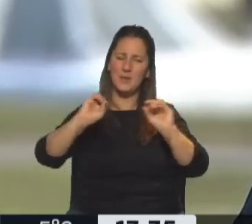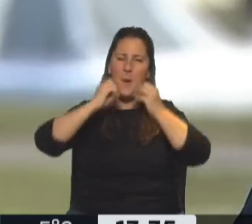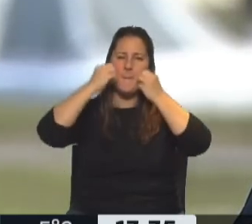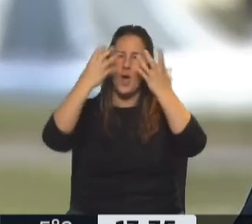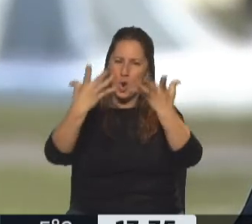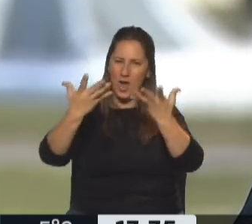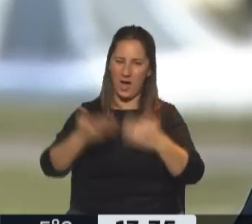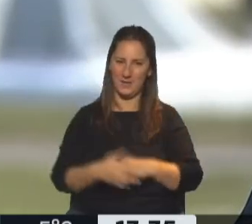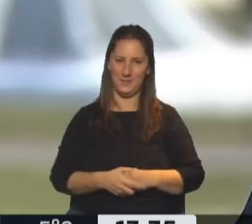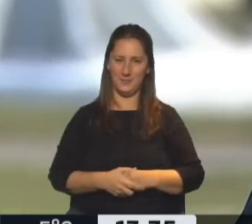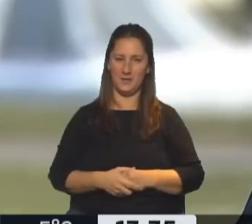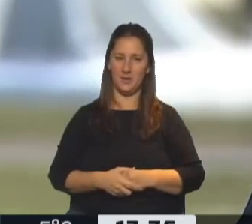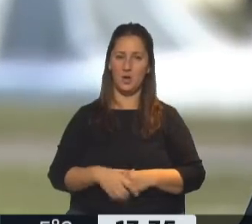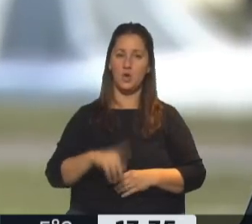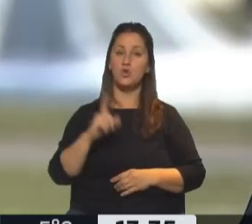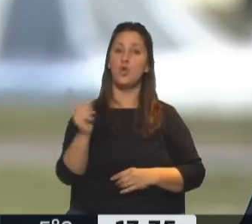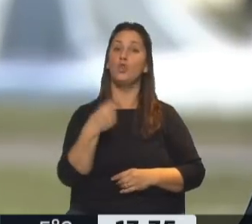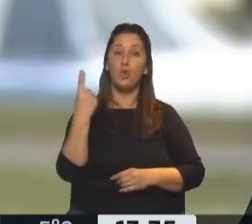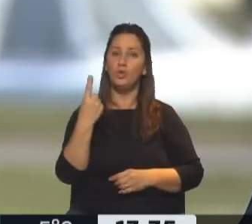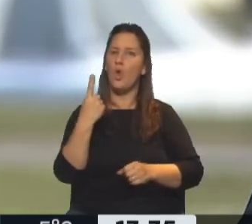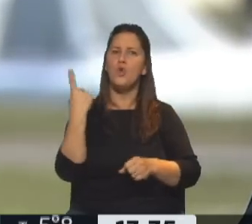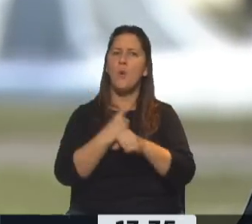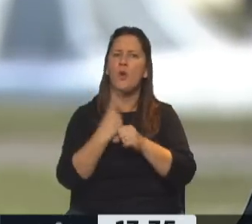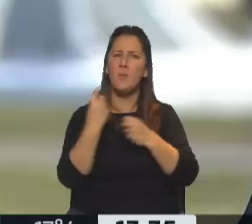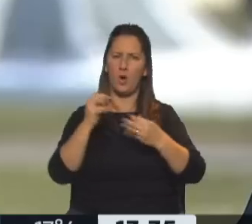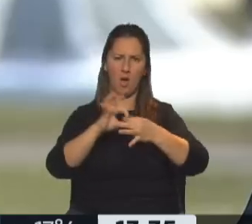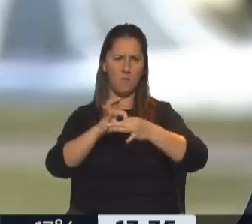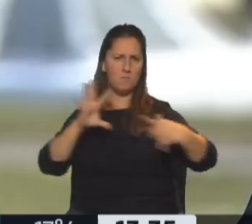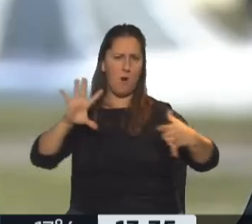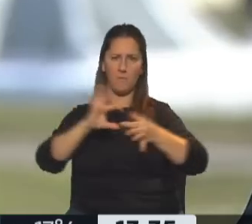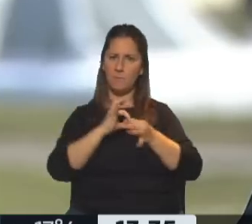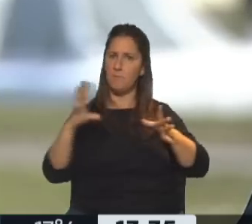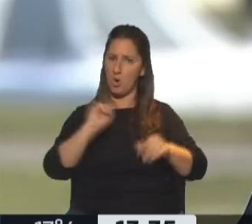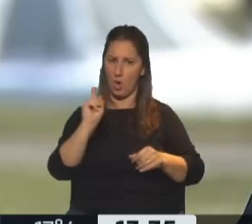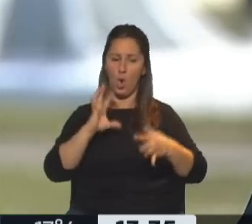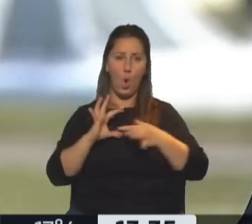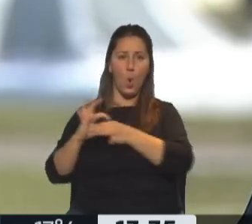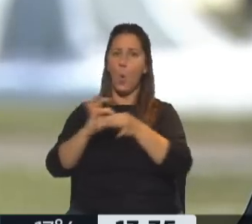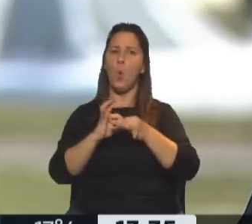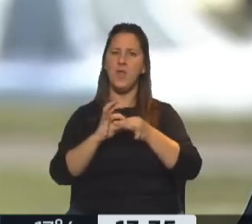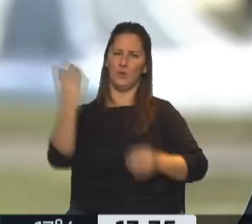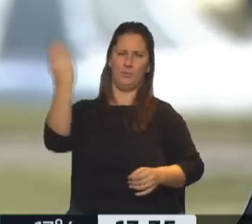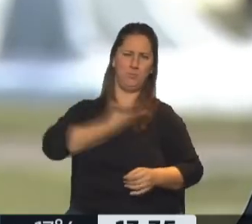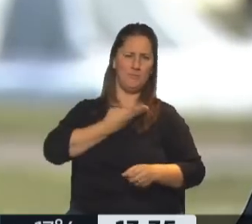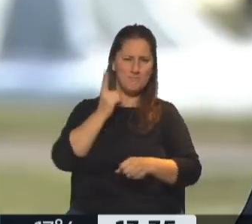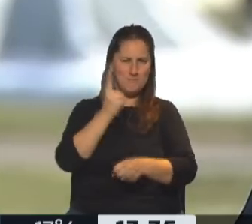Lo que no podemos permitirnos es estar desunidos, porque unidos somos